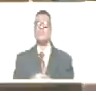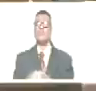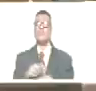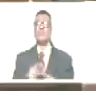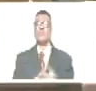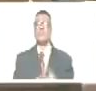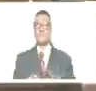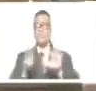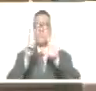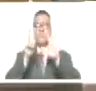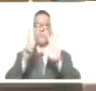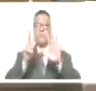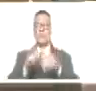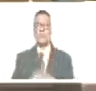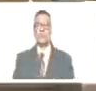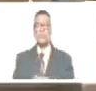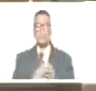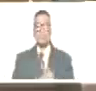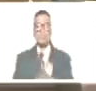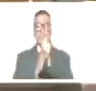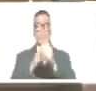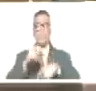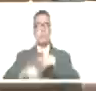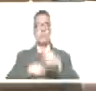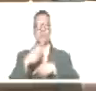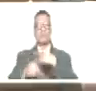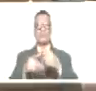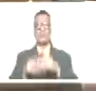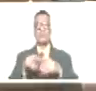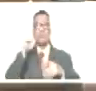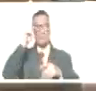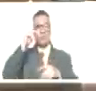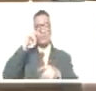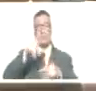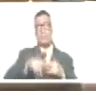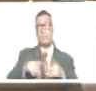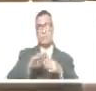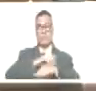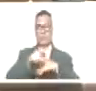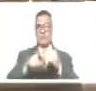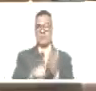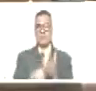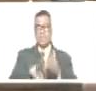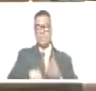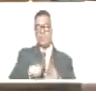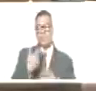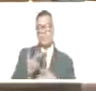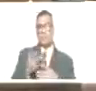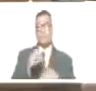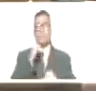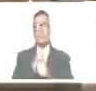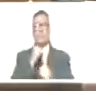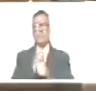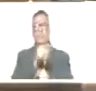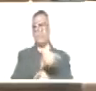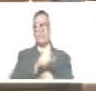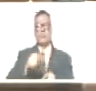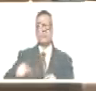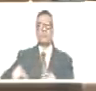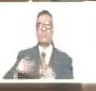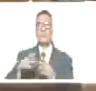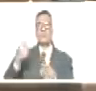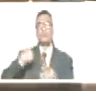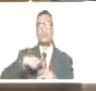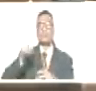7. Orientar los procesos de educación integral, formación y capacitación laboral de las personas con trastorno